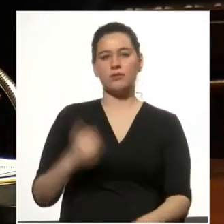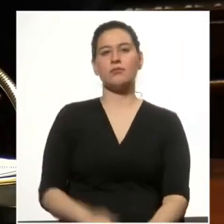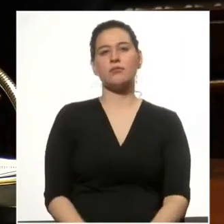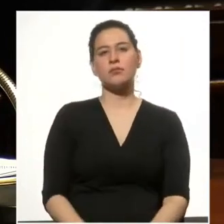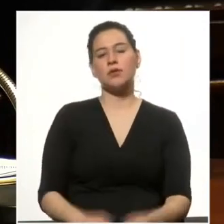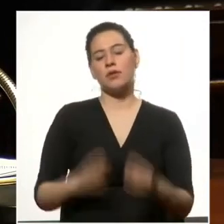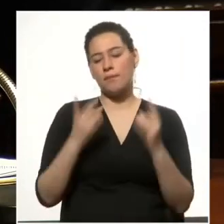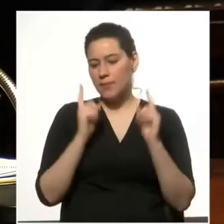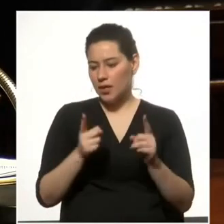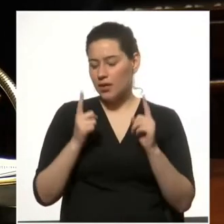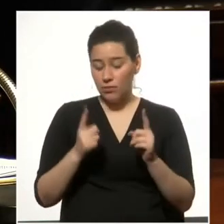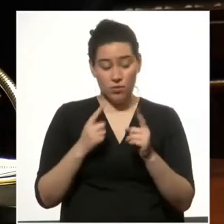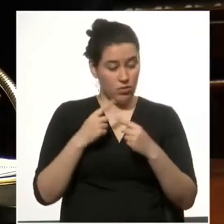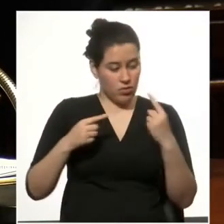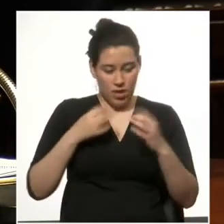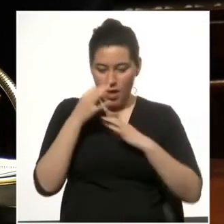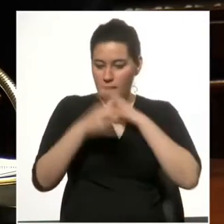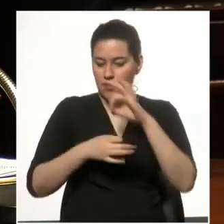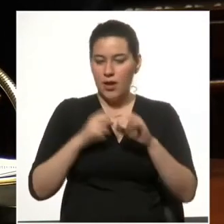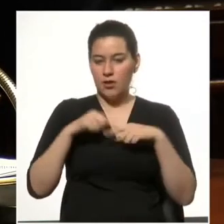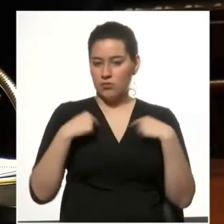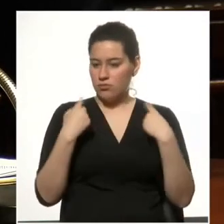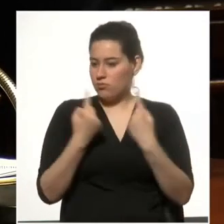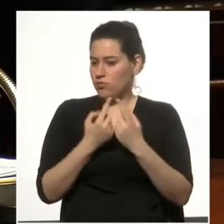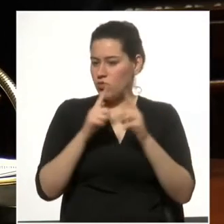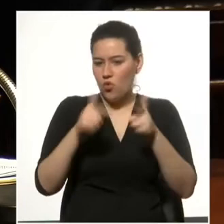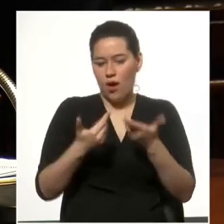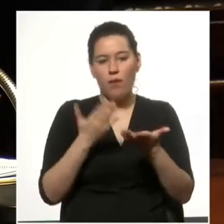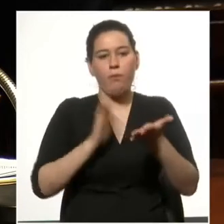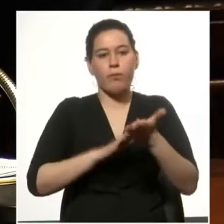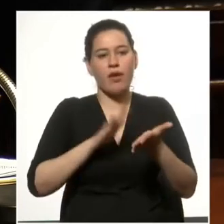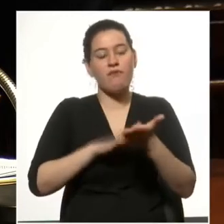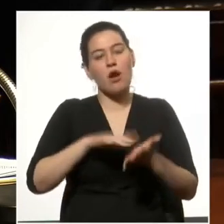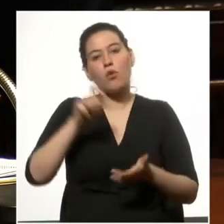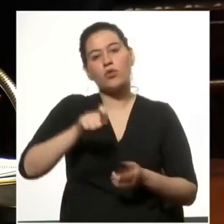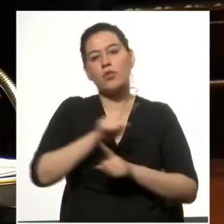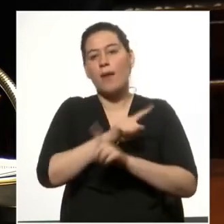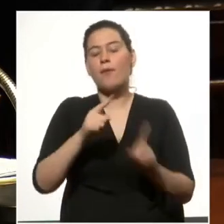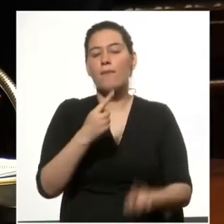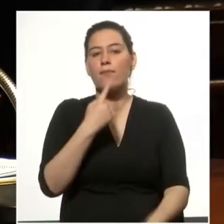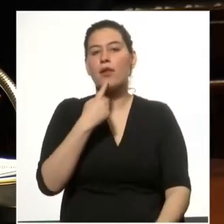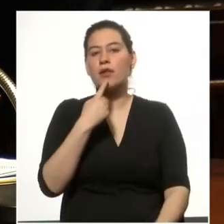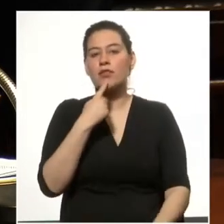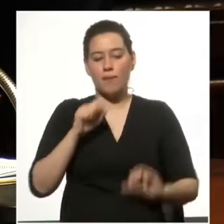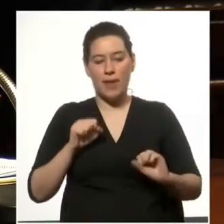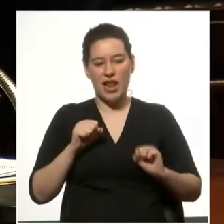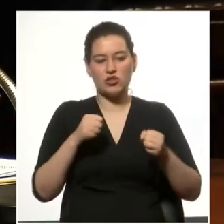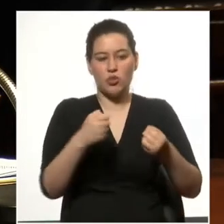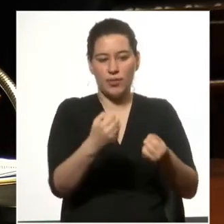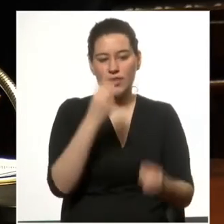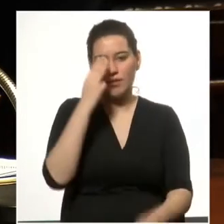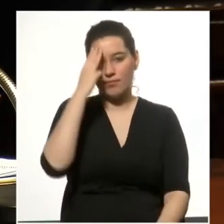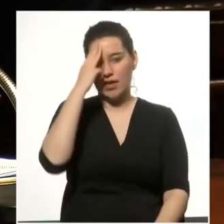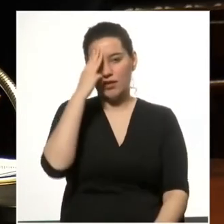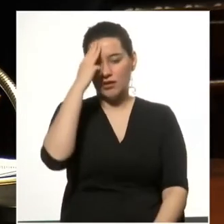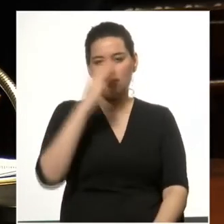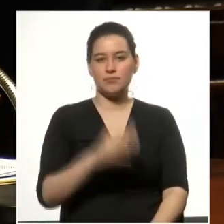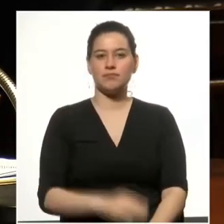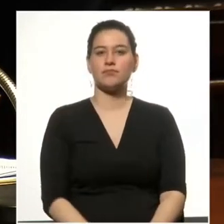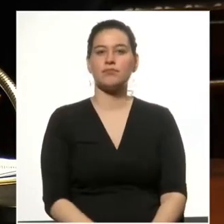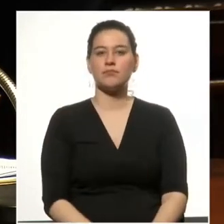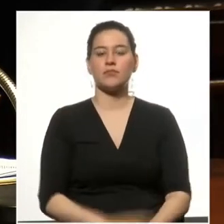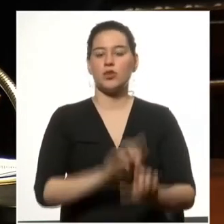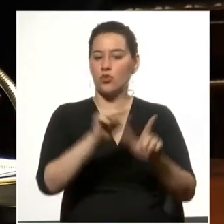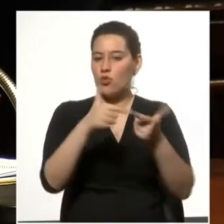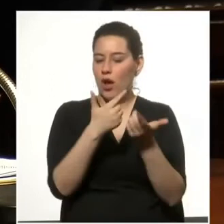Por todos los hechos expuestos, es muy claro que no existen méritos jurídicos ni políticos para suspender los fueros del senador Manini.